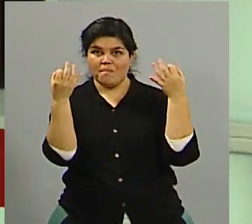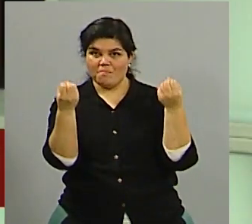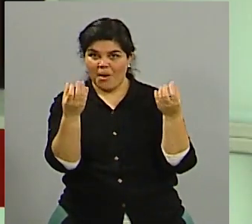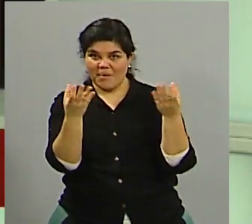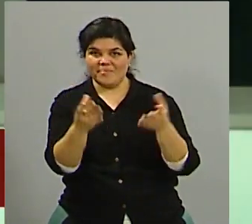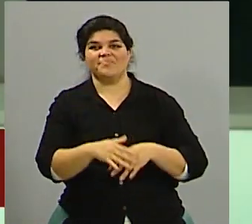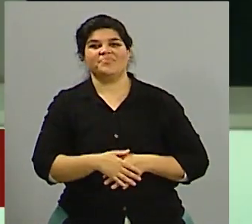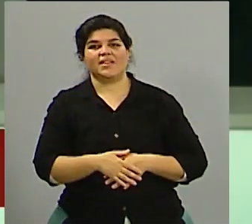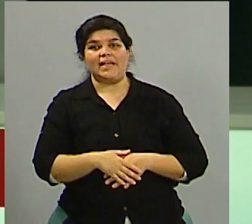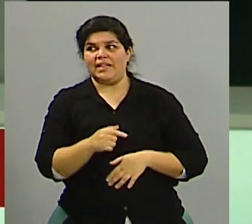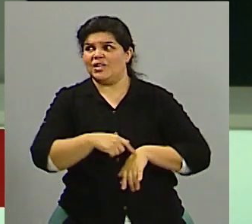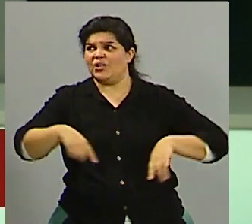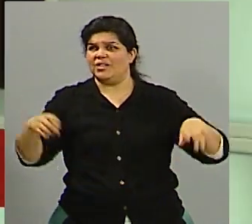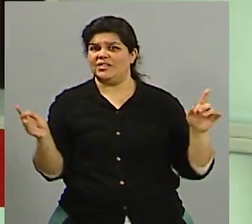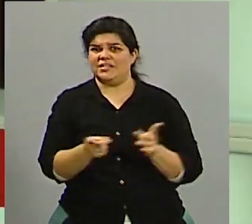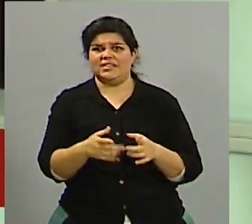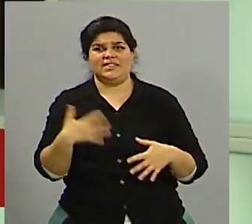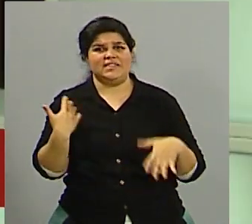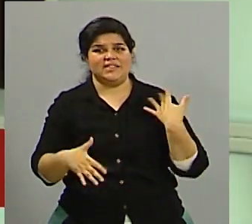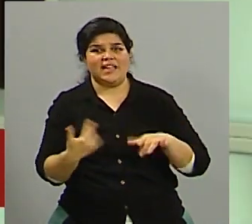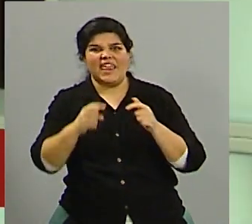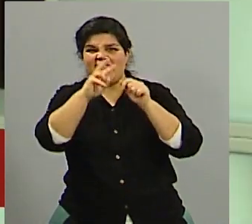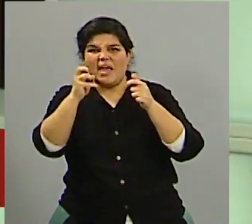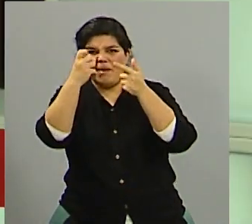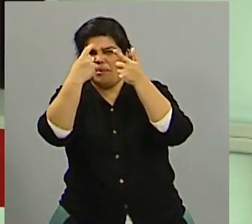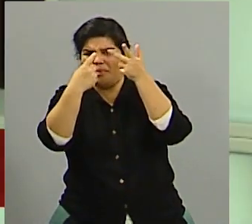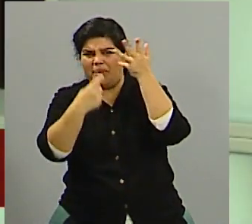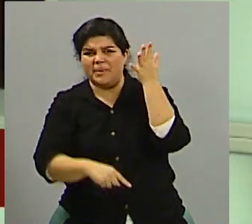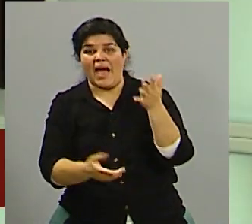gracias, nos quedamos cortos de tiempo como siempre, pero son muchos los temas que queríamos hablar